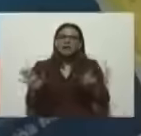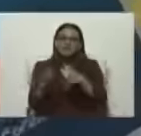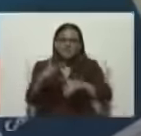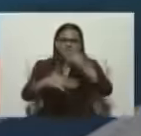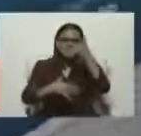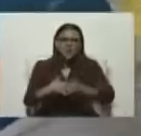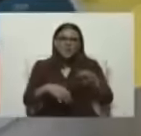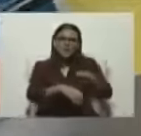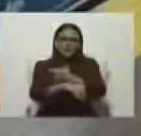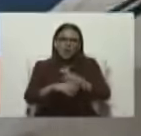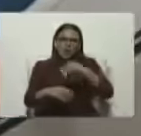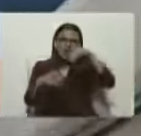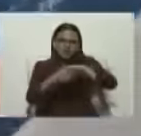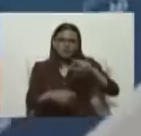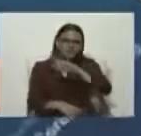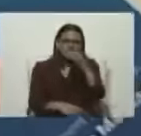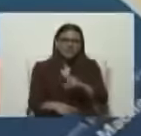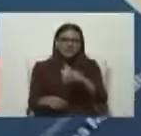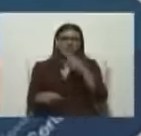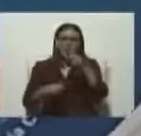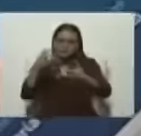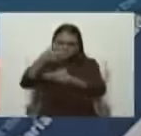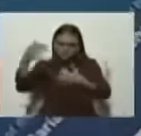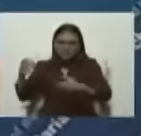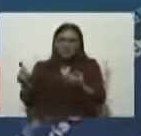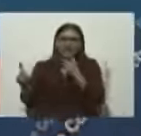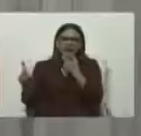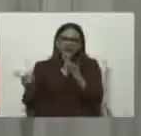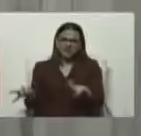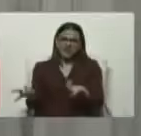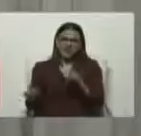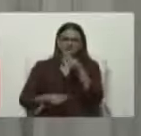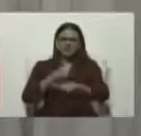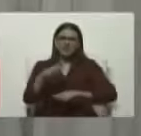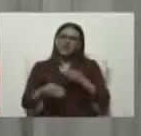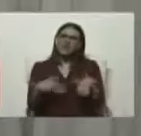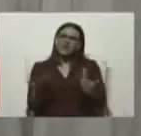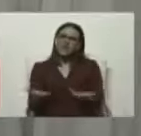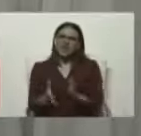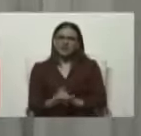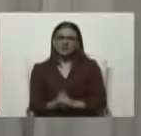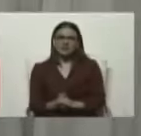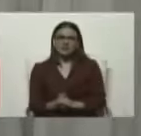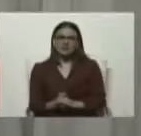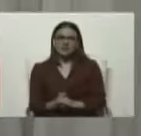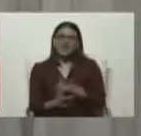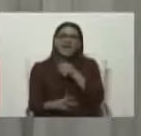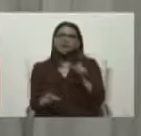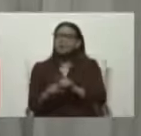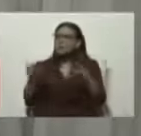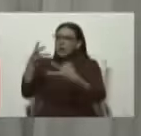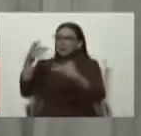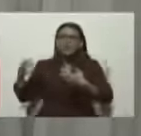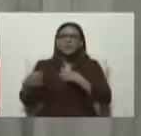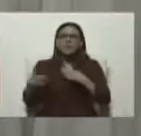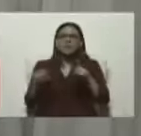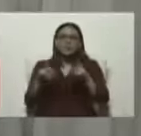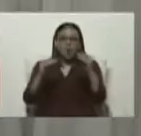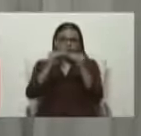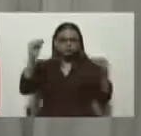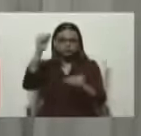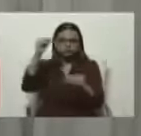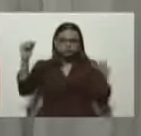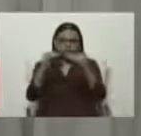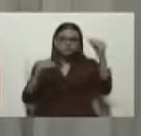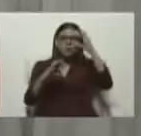cómo hacen con la harina para hacer una arepa? Se enredan un poquito tratando de explicar algo que para los